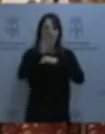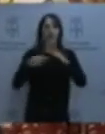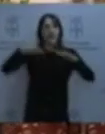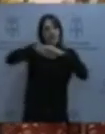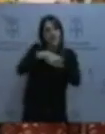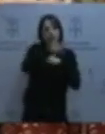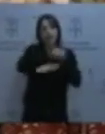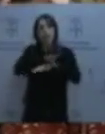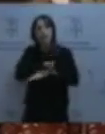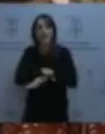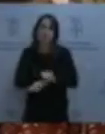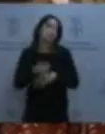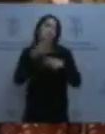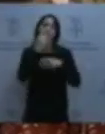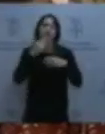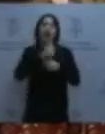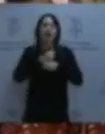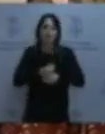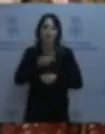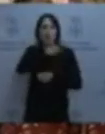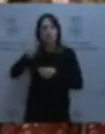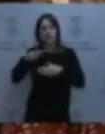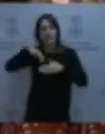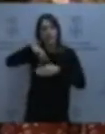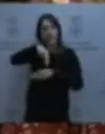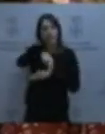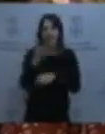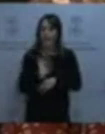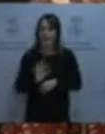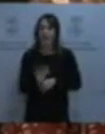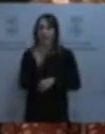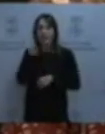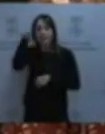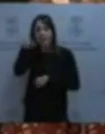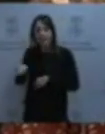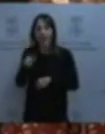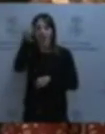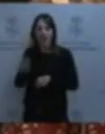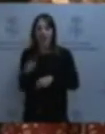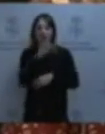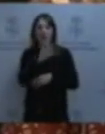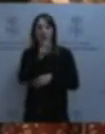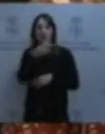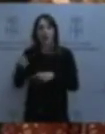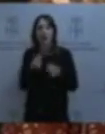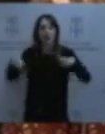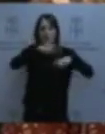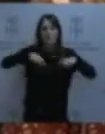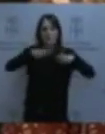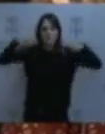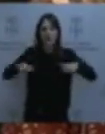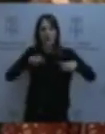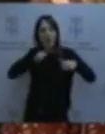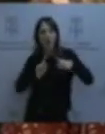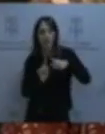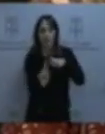Lo interesante de la fotografía es que Manuel Menéndez miró fijamente a los manifestantes y cruzó la plaza de la Escandalera por el medio, desafiante, para entrar